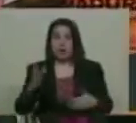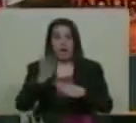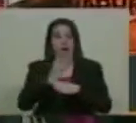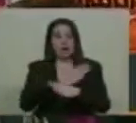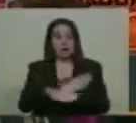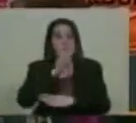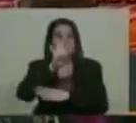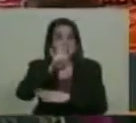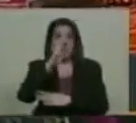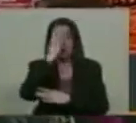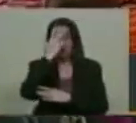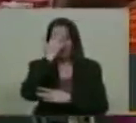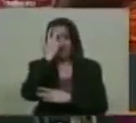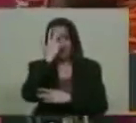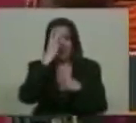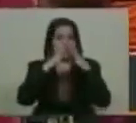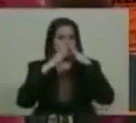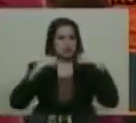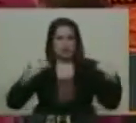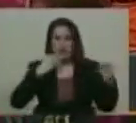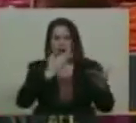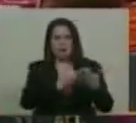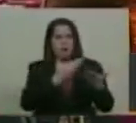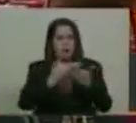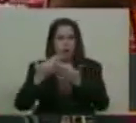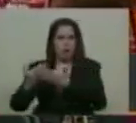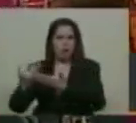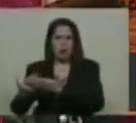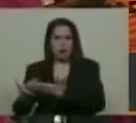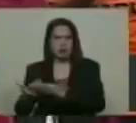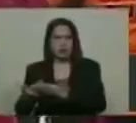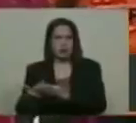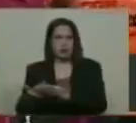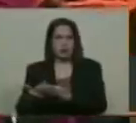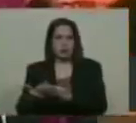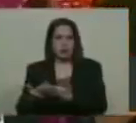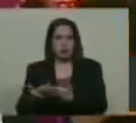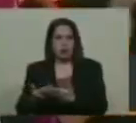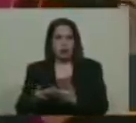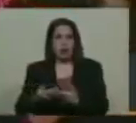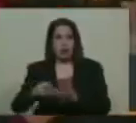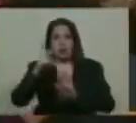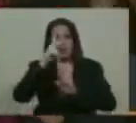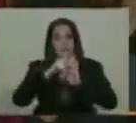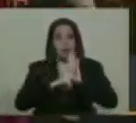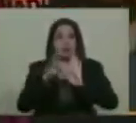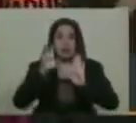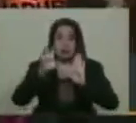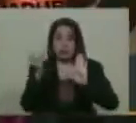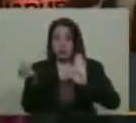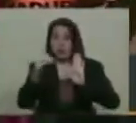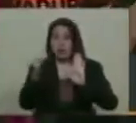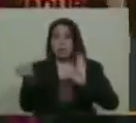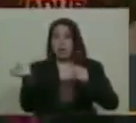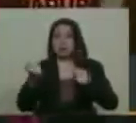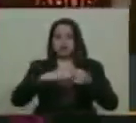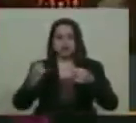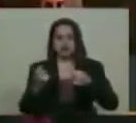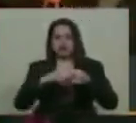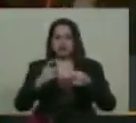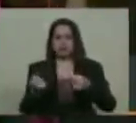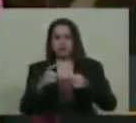febrero todas las propuestas del plan de la patria de las mujeres para incorporarlo al plan de